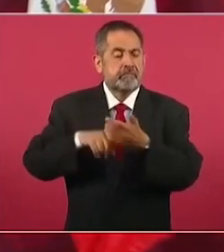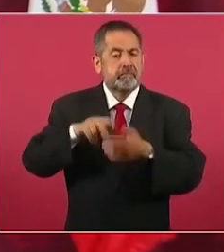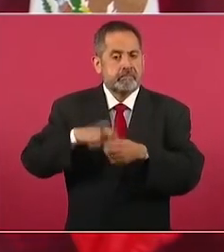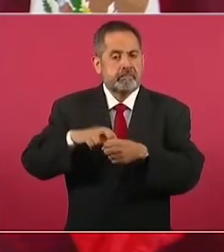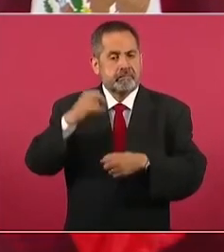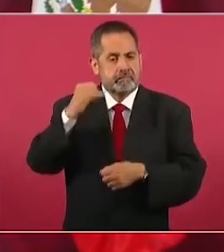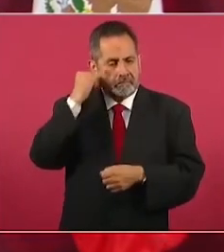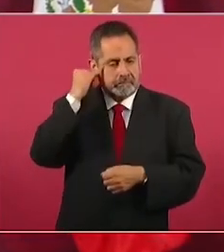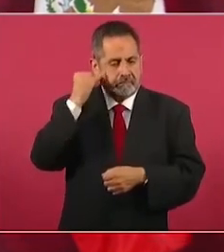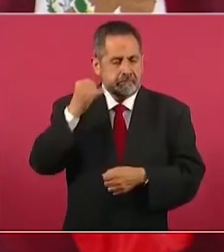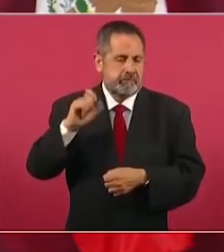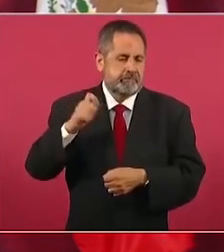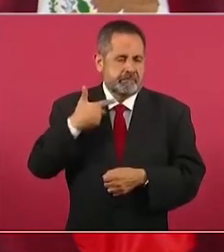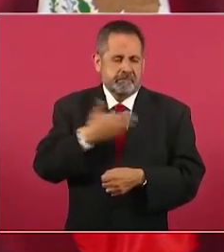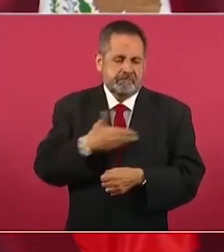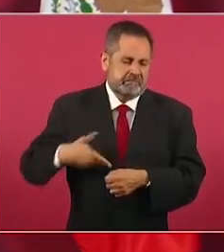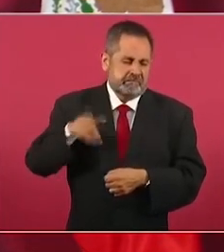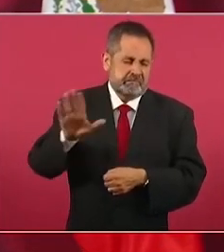Japón,